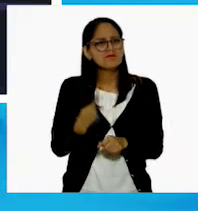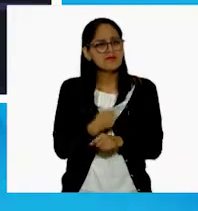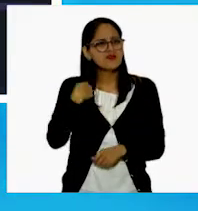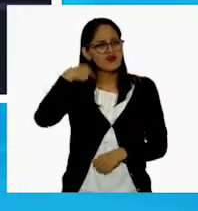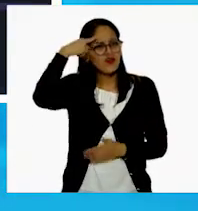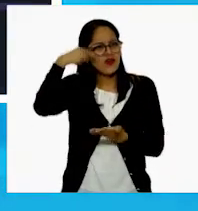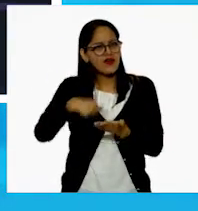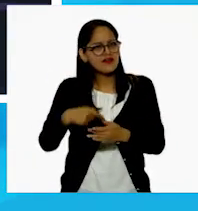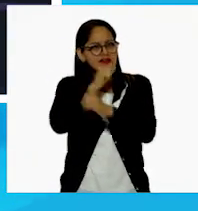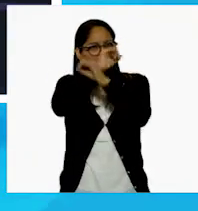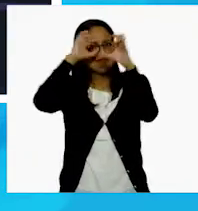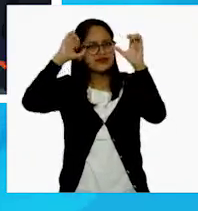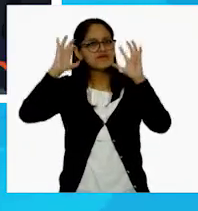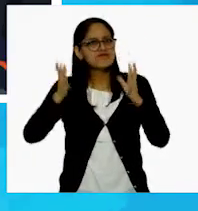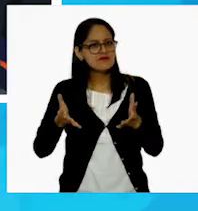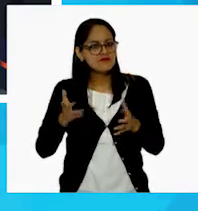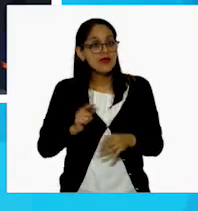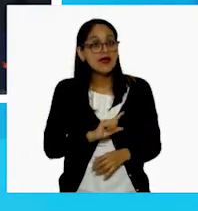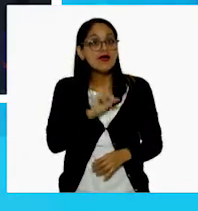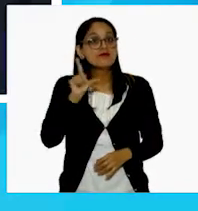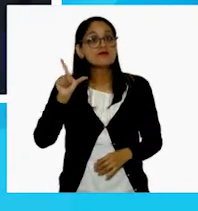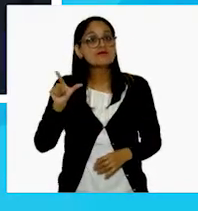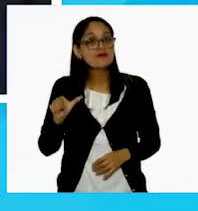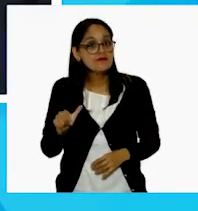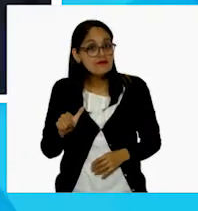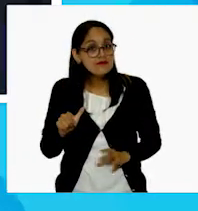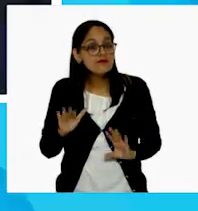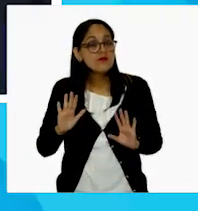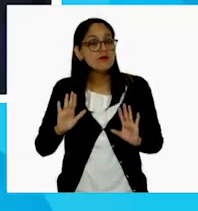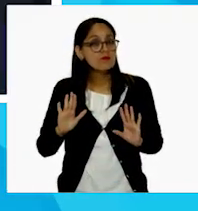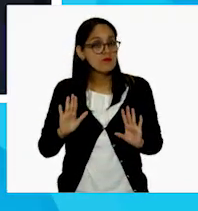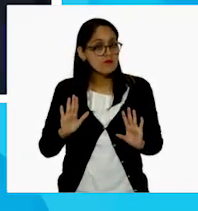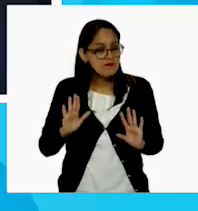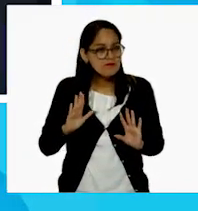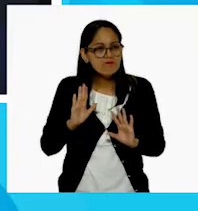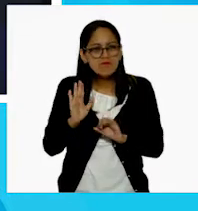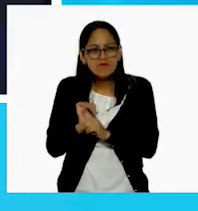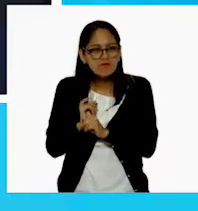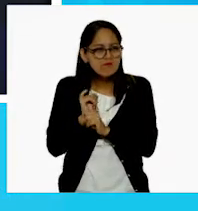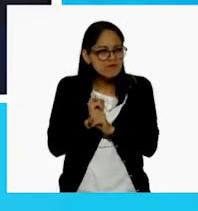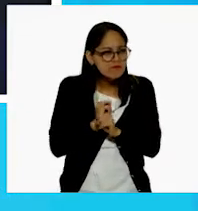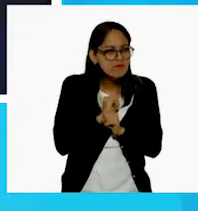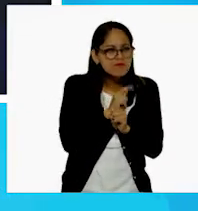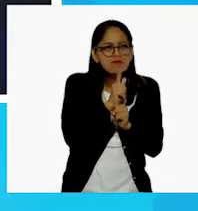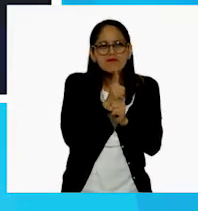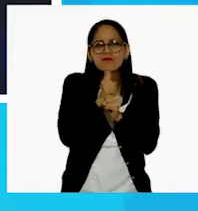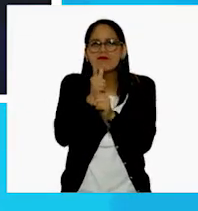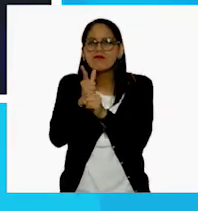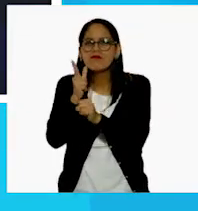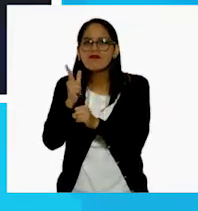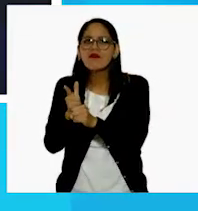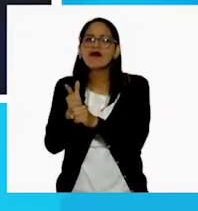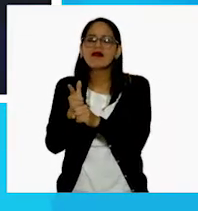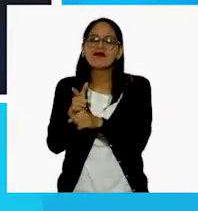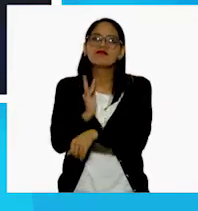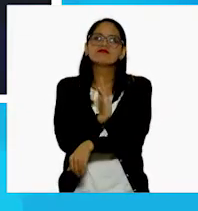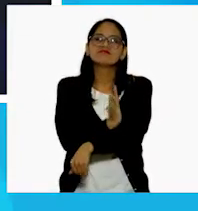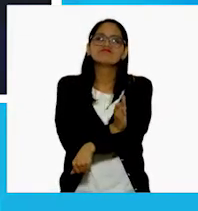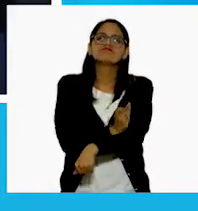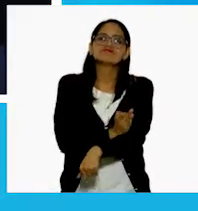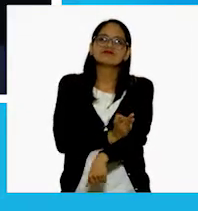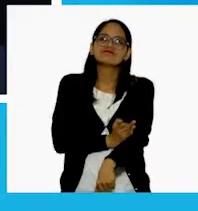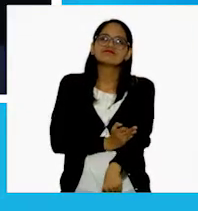todo lo he imaginado? Y después de una larga investigación,